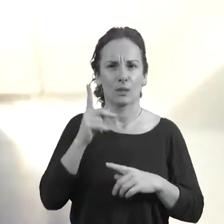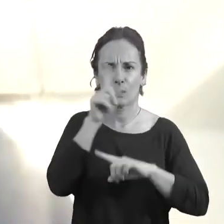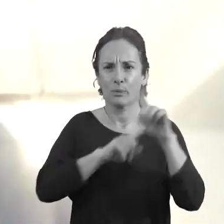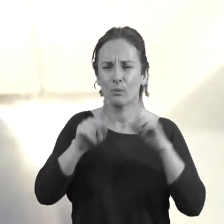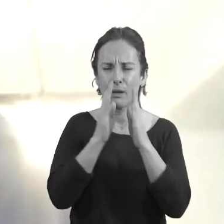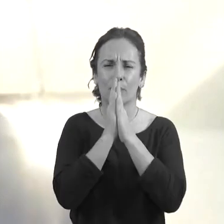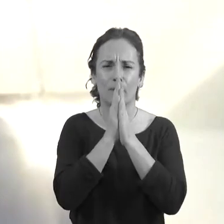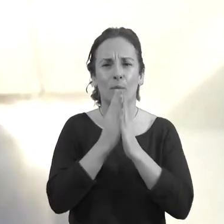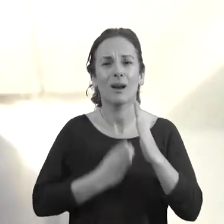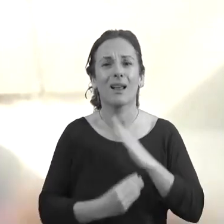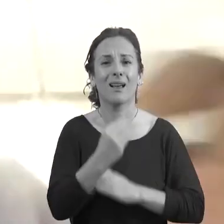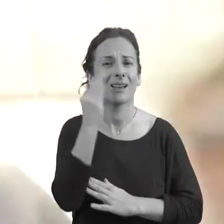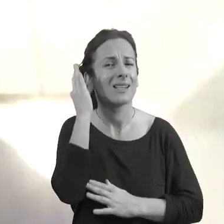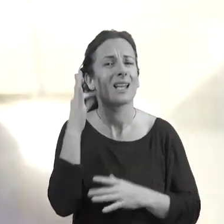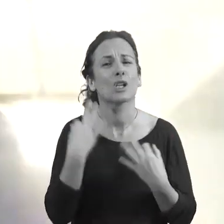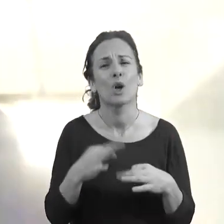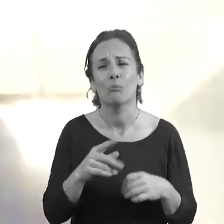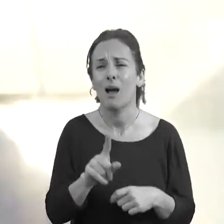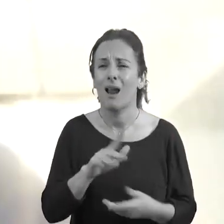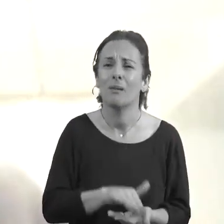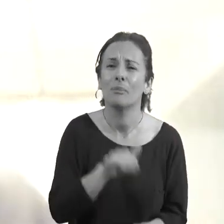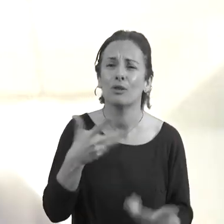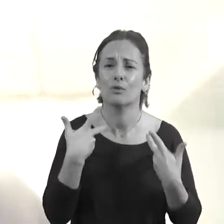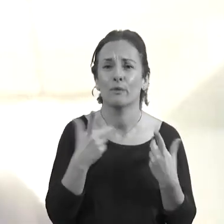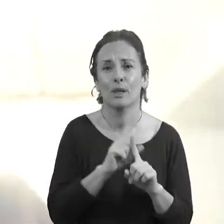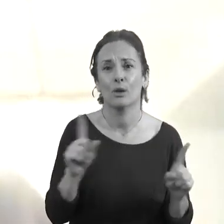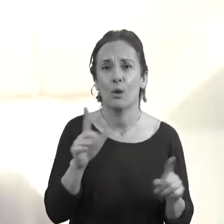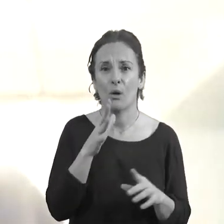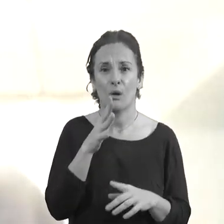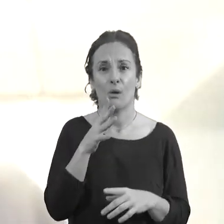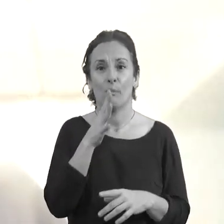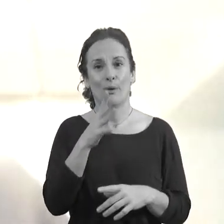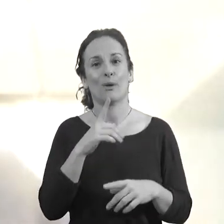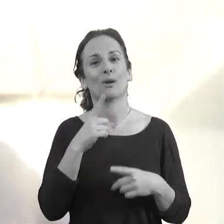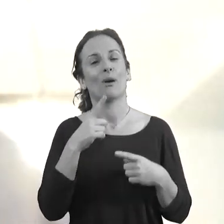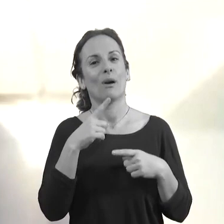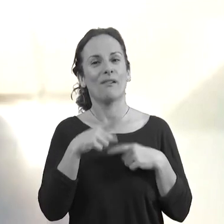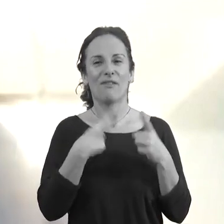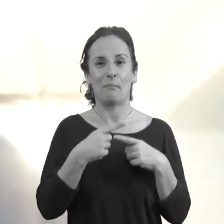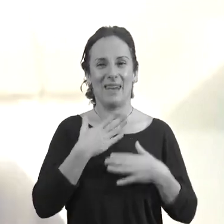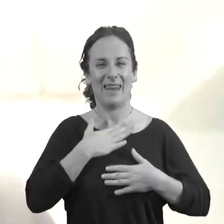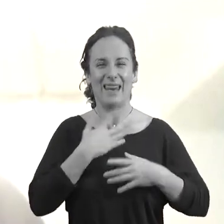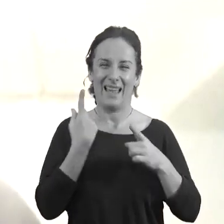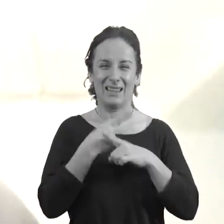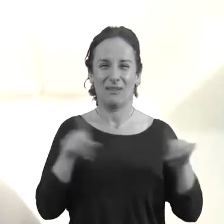le causemos ningún tipo de daño psicológico por el hecho de pertenecer a una familia diferente,